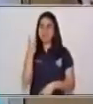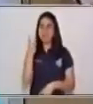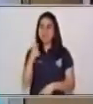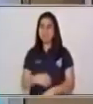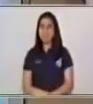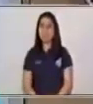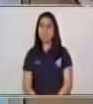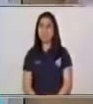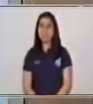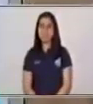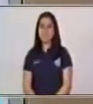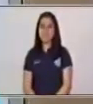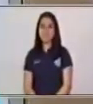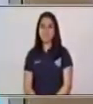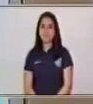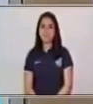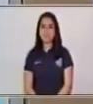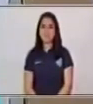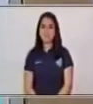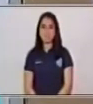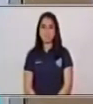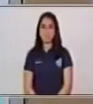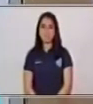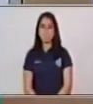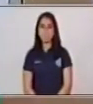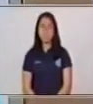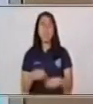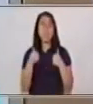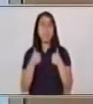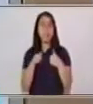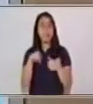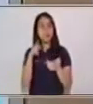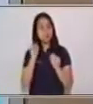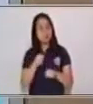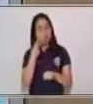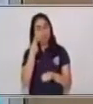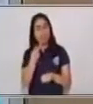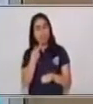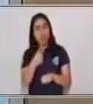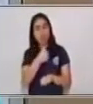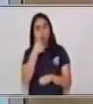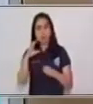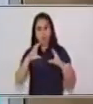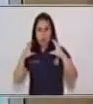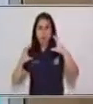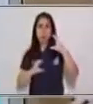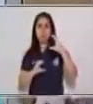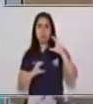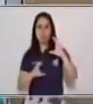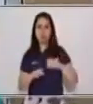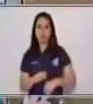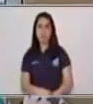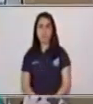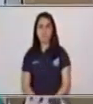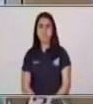verso. Y bien, si nos fijamos en la siguiente estrofa, también